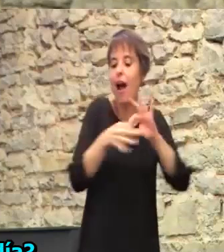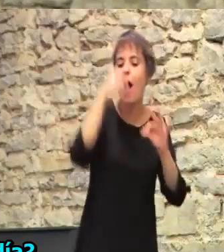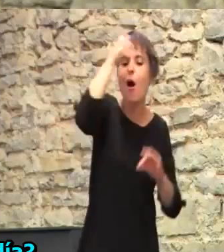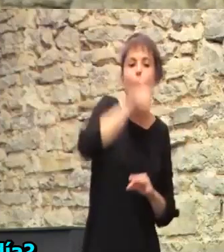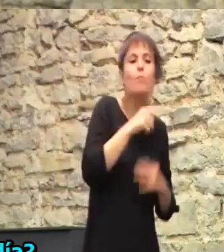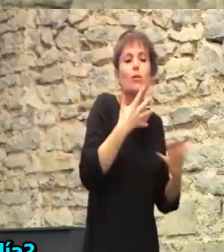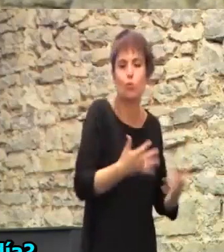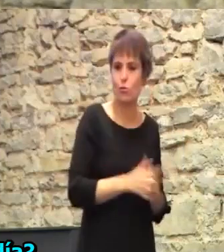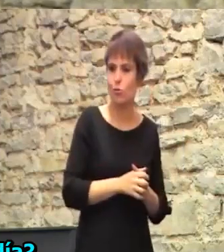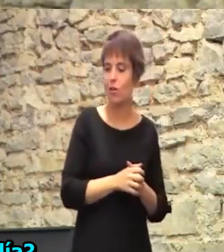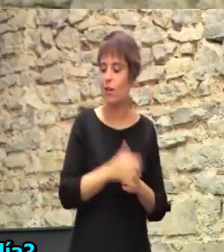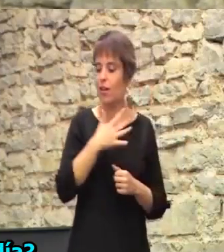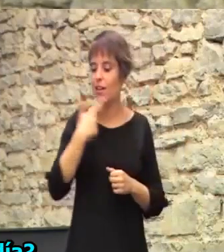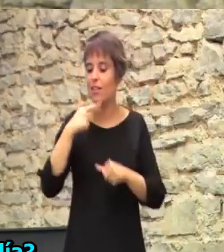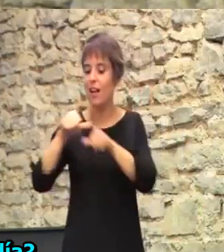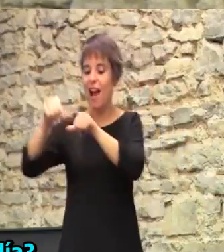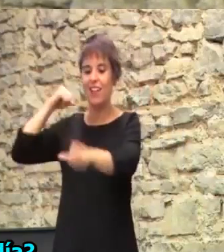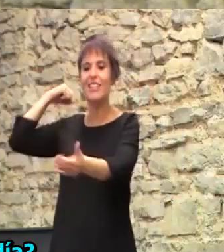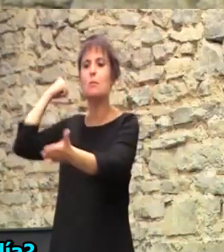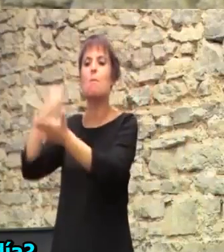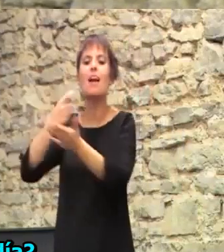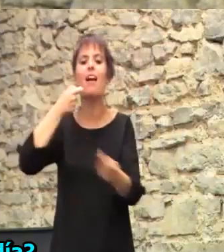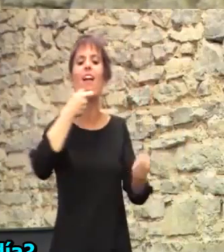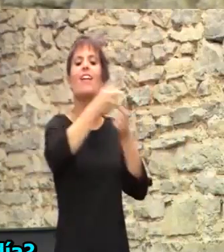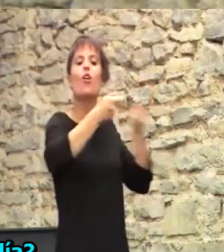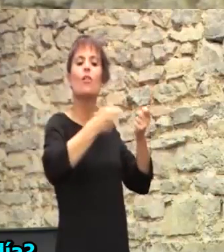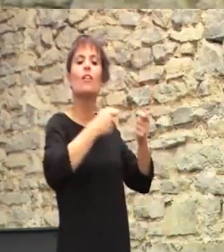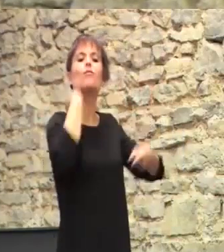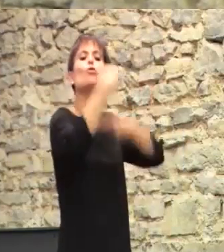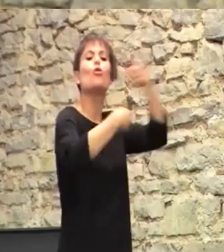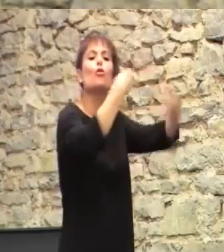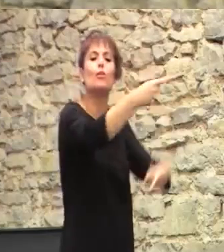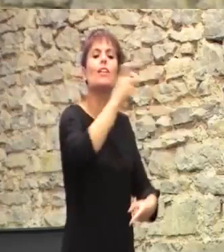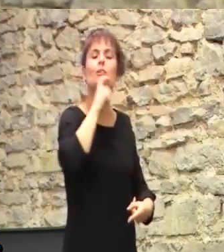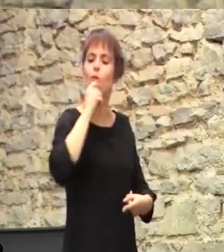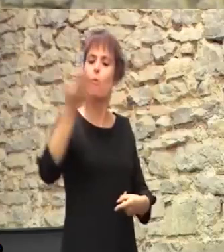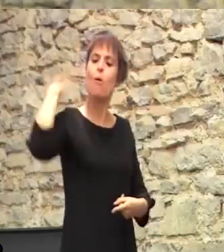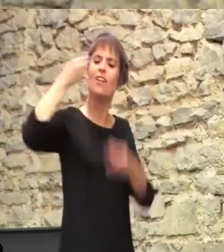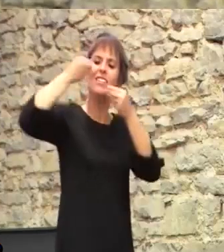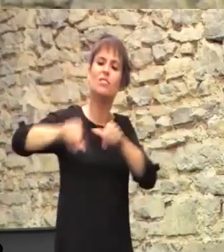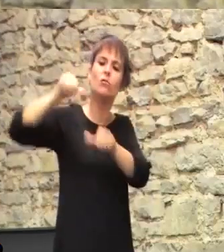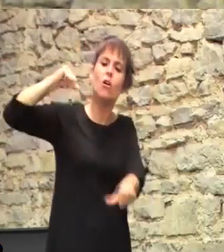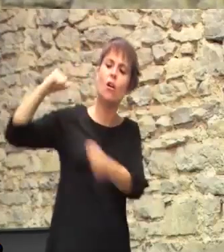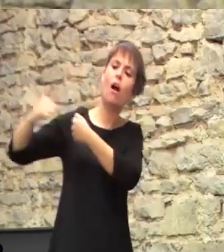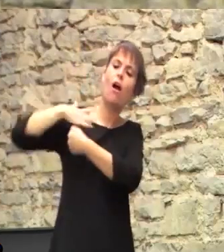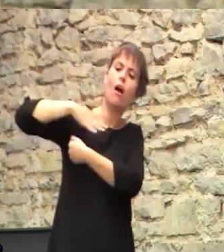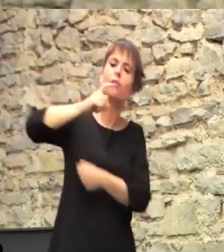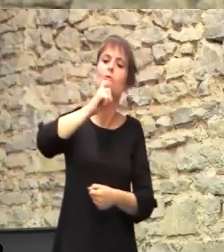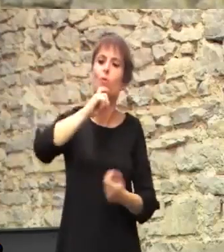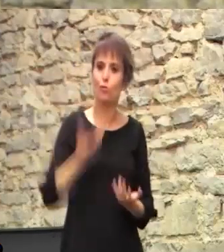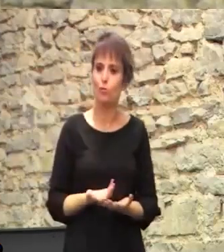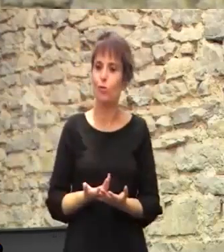sobre que consenso previo establecemos las negociaciones del día a día es decir yo realmente